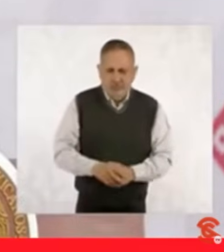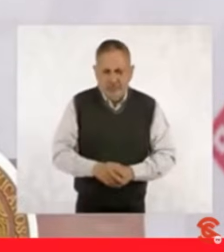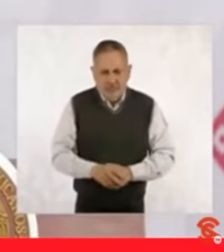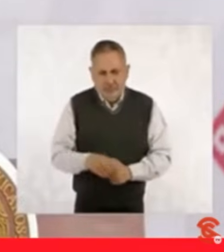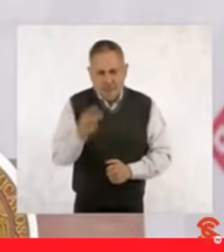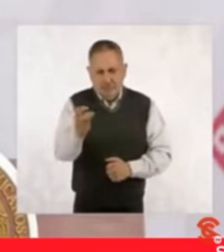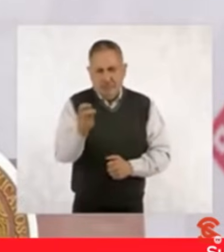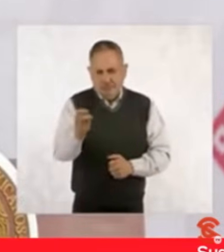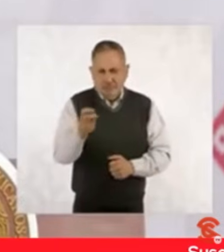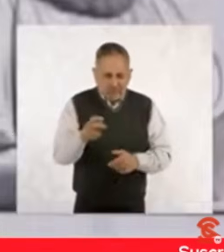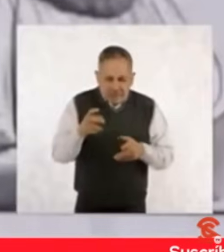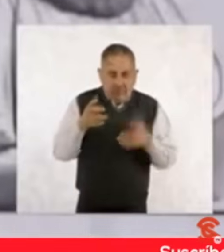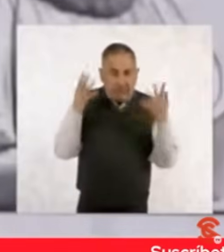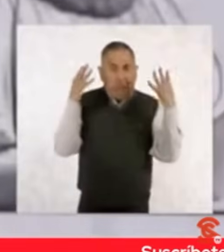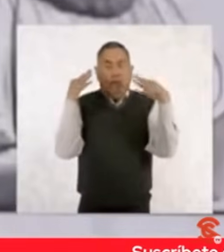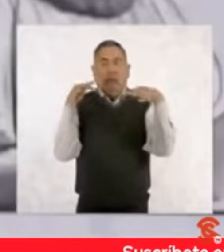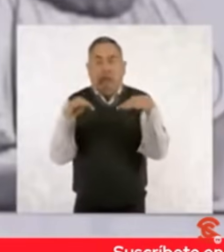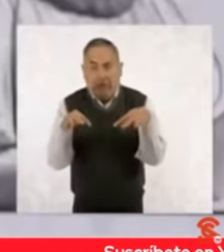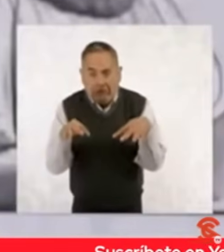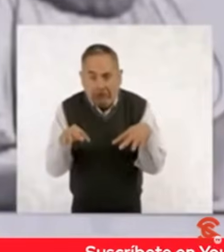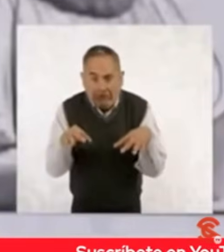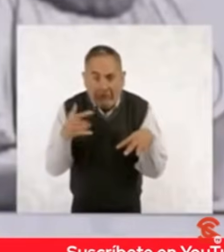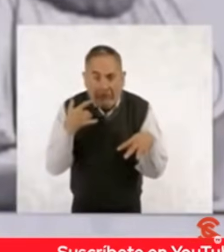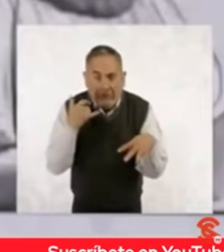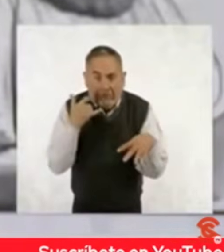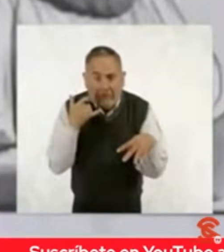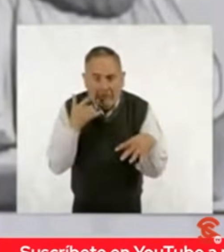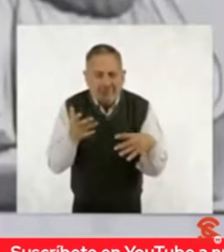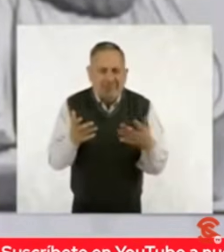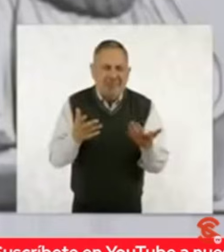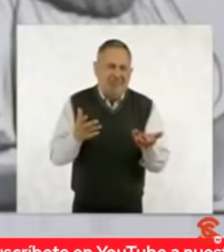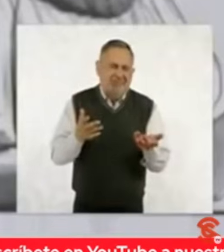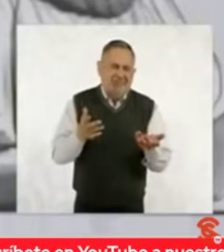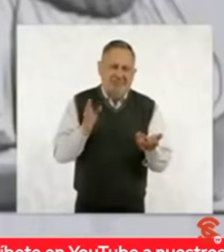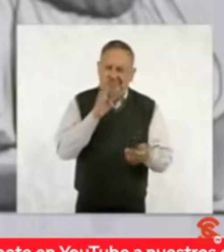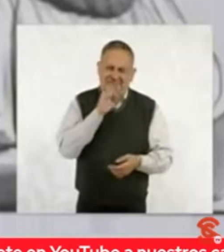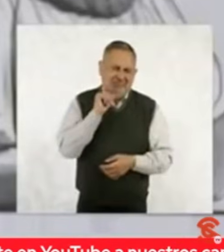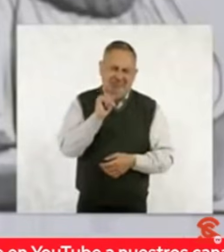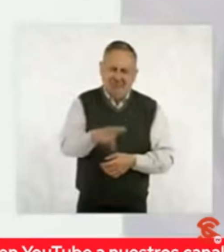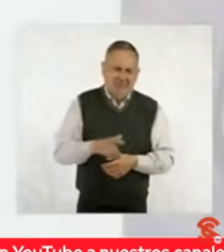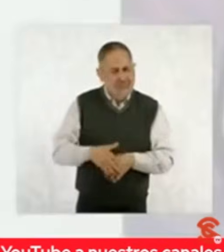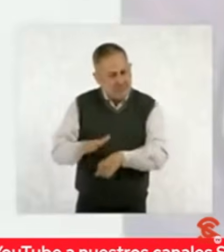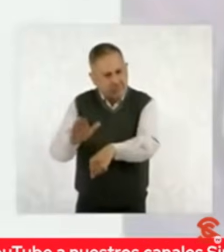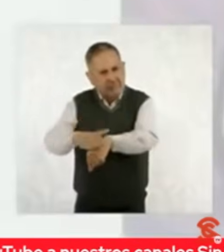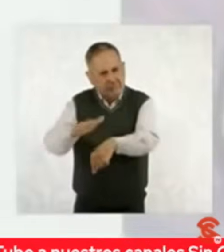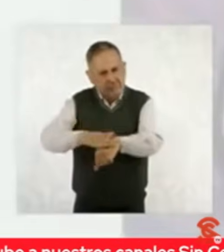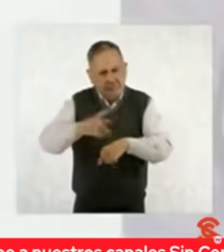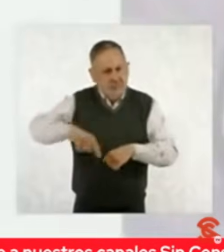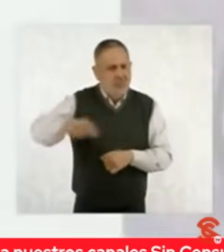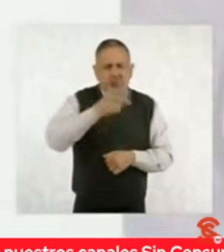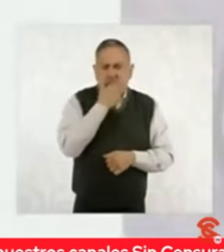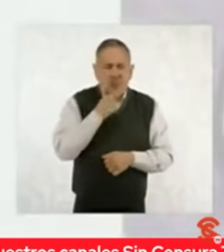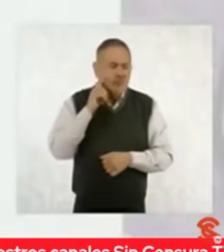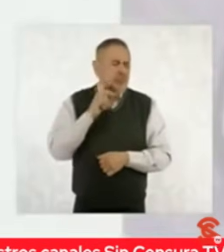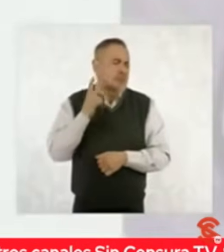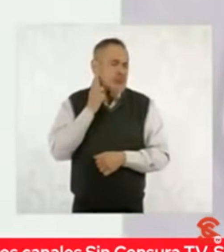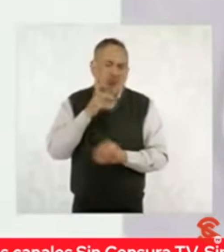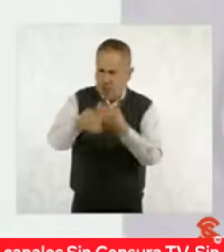este espectáculo que se dio ayer, la verdad. Un llamado a todos los diputados y diputadas de todos